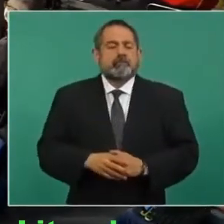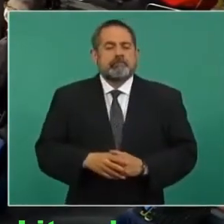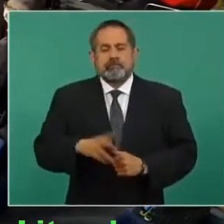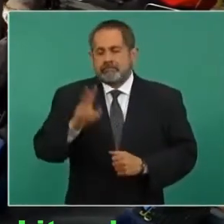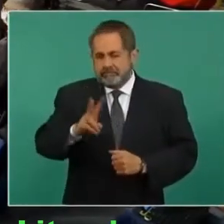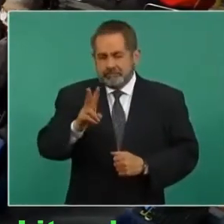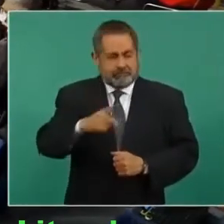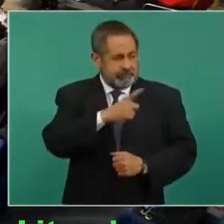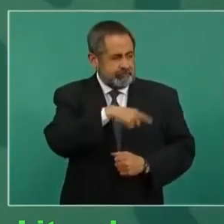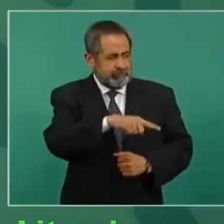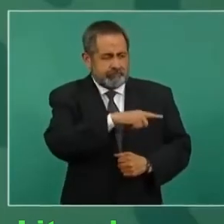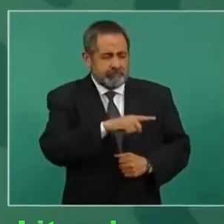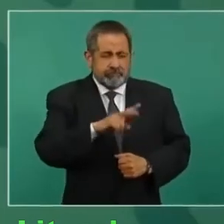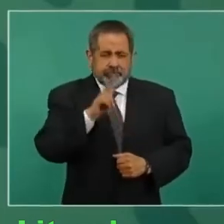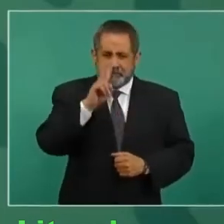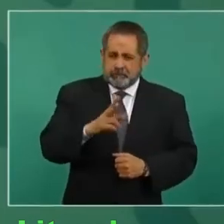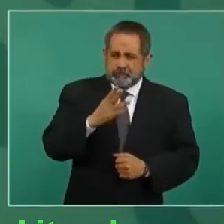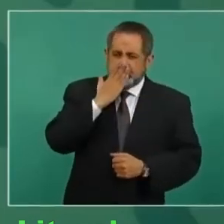sinceros